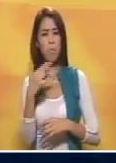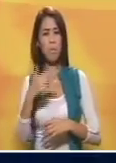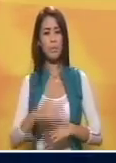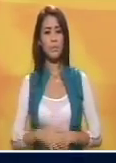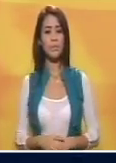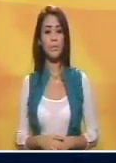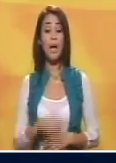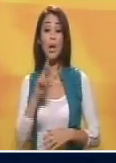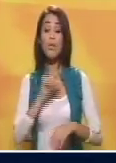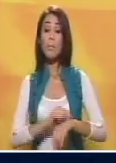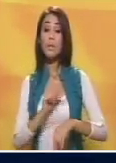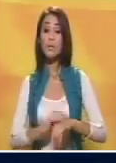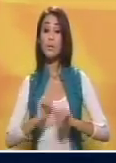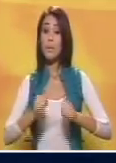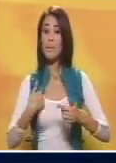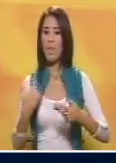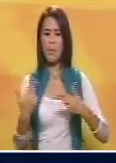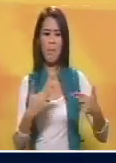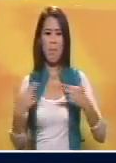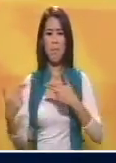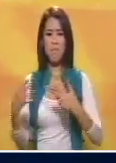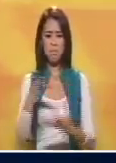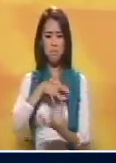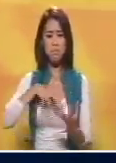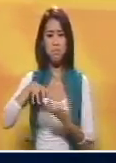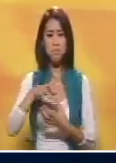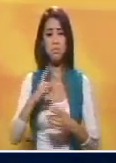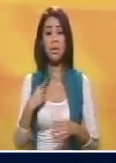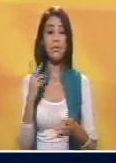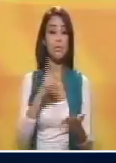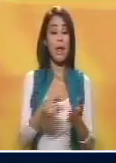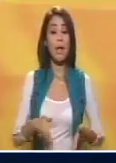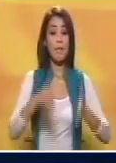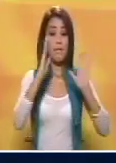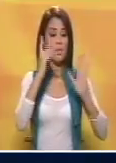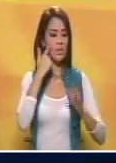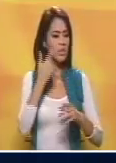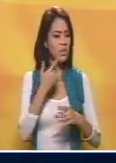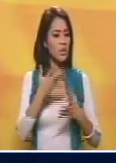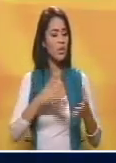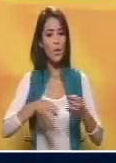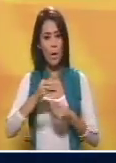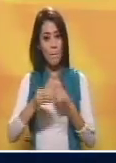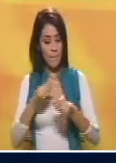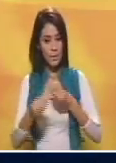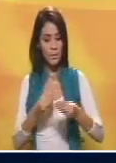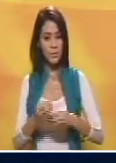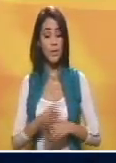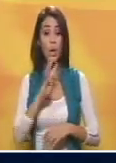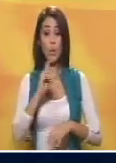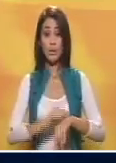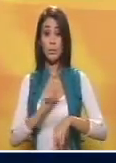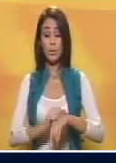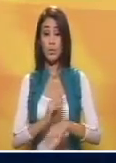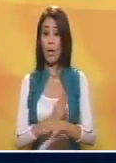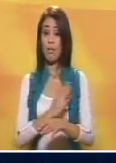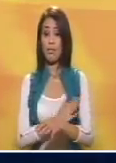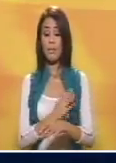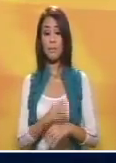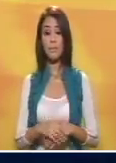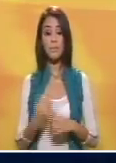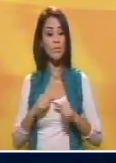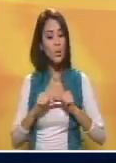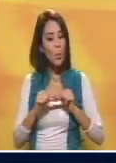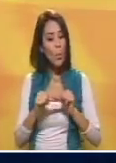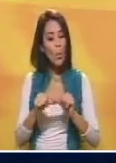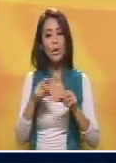A los 2 minutos de iniciarse la masacre, había llegado al edificio en el que ocurrieron los hechos y los 4 minutos restantes habría